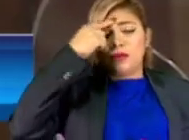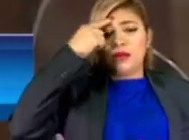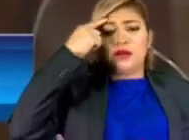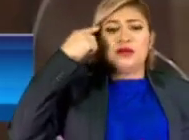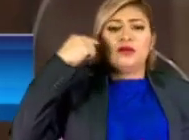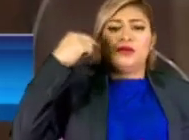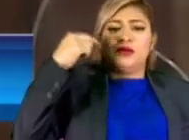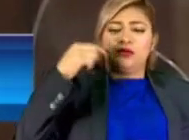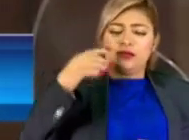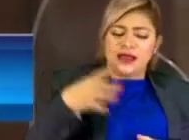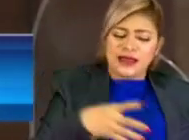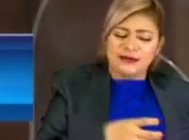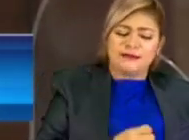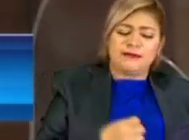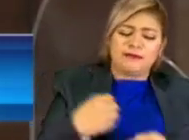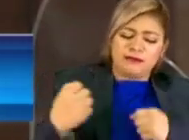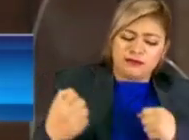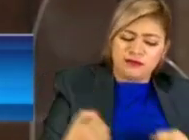esfuerzos,